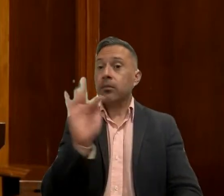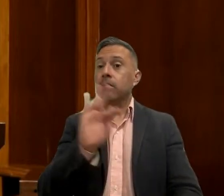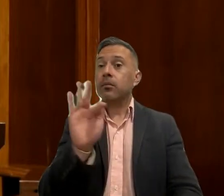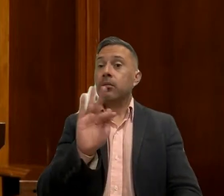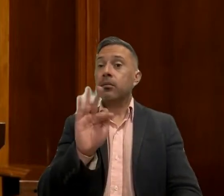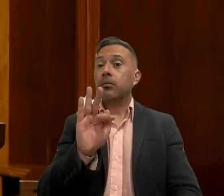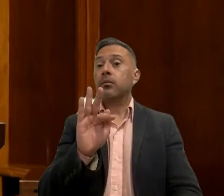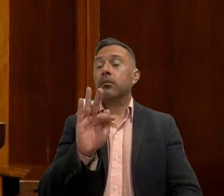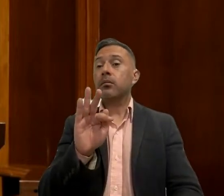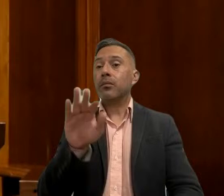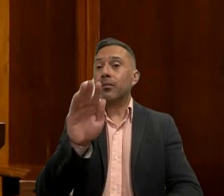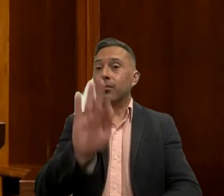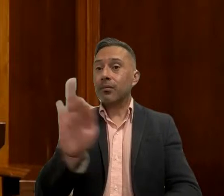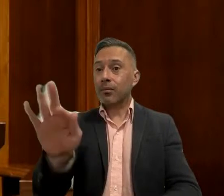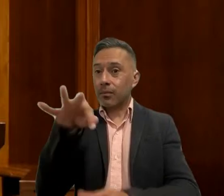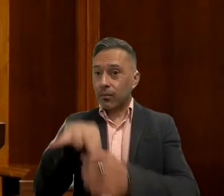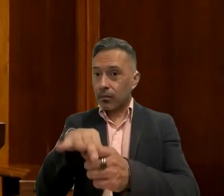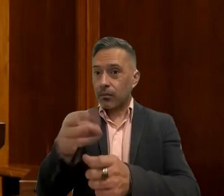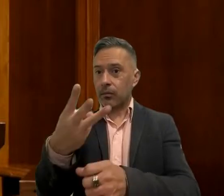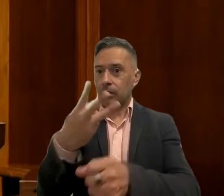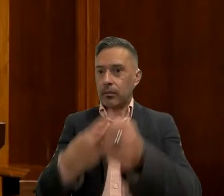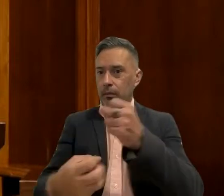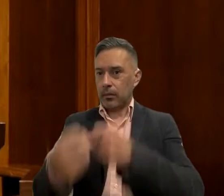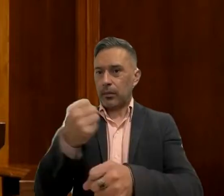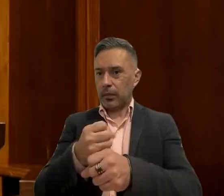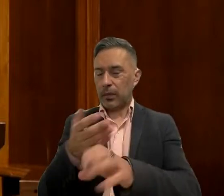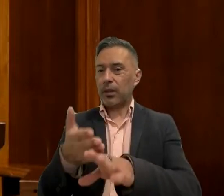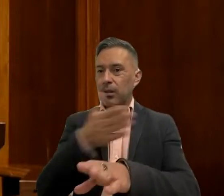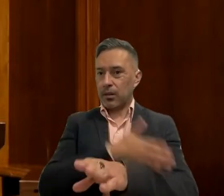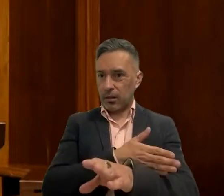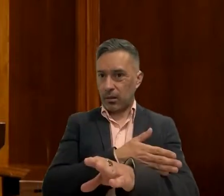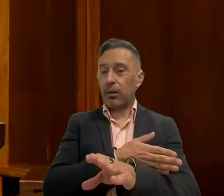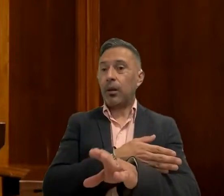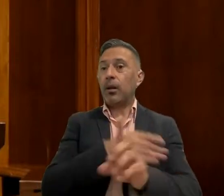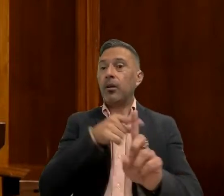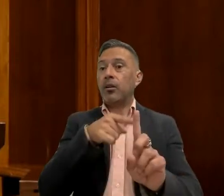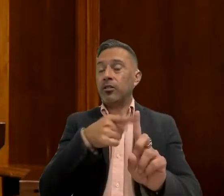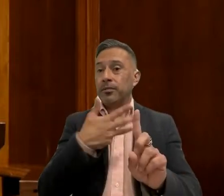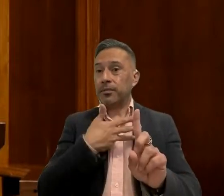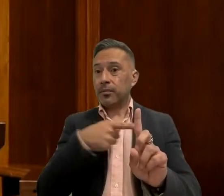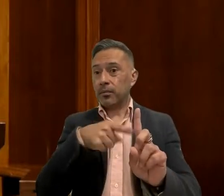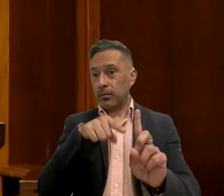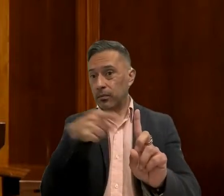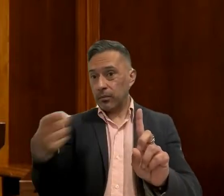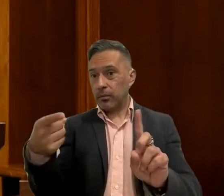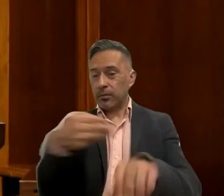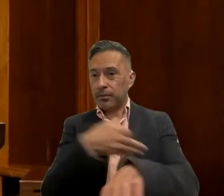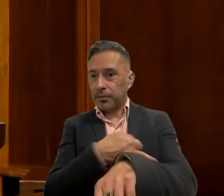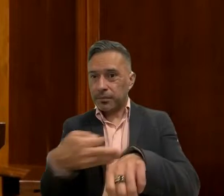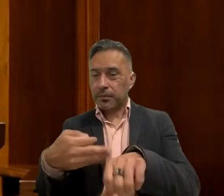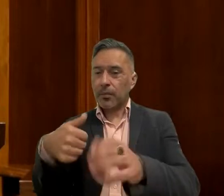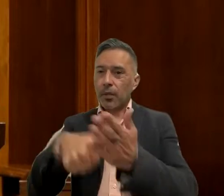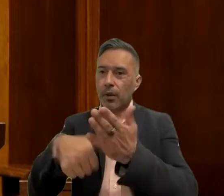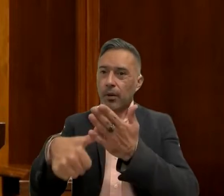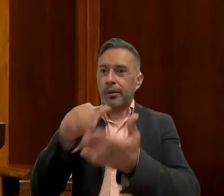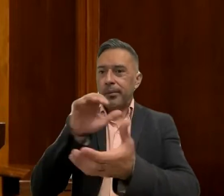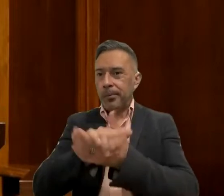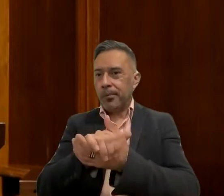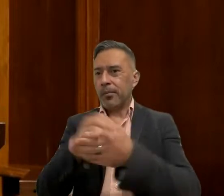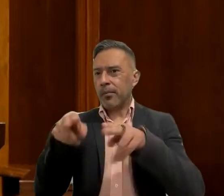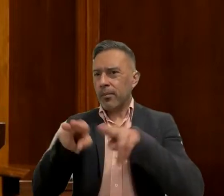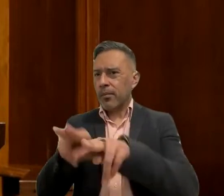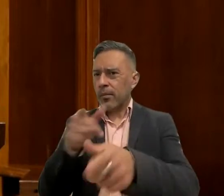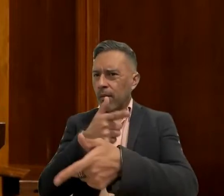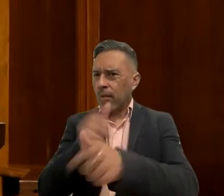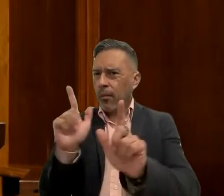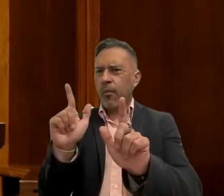o haya tenido en los últimos 3 años anteriores al día de la elección un vínculo de matrimonio y concubinato o unión